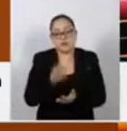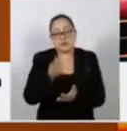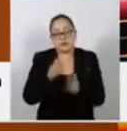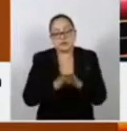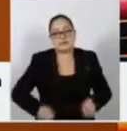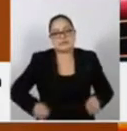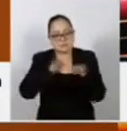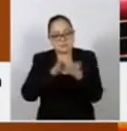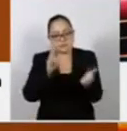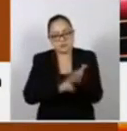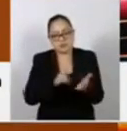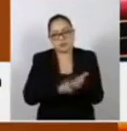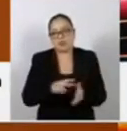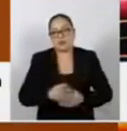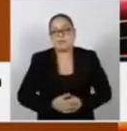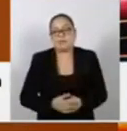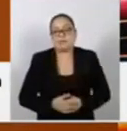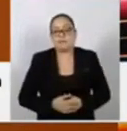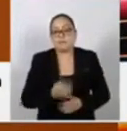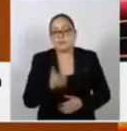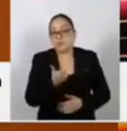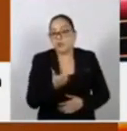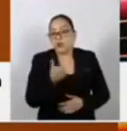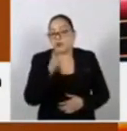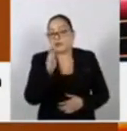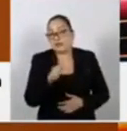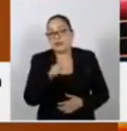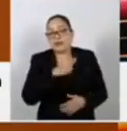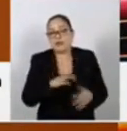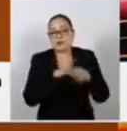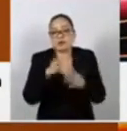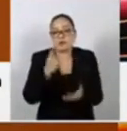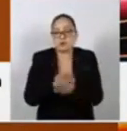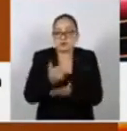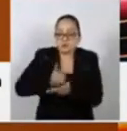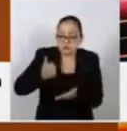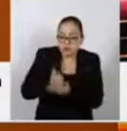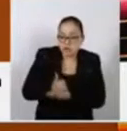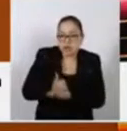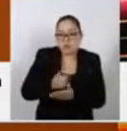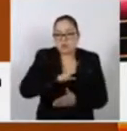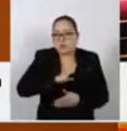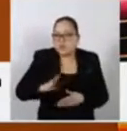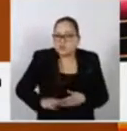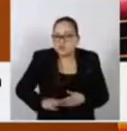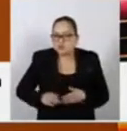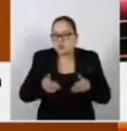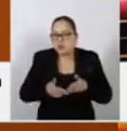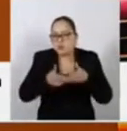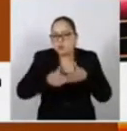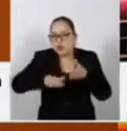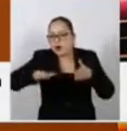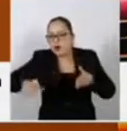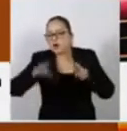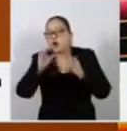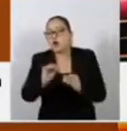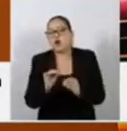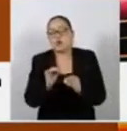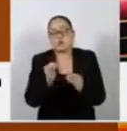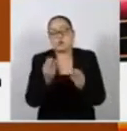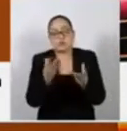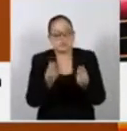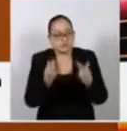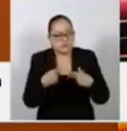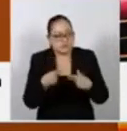relevancia. Esta moneda no celebra únicamente la ciudad, un puerto, un municipio o a miles de habitantes. Celebra